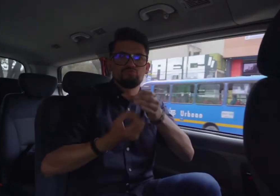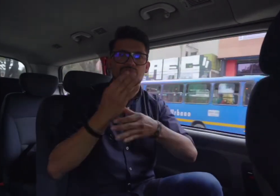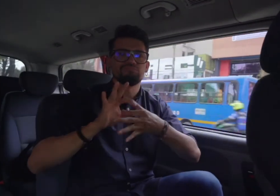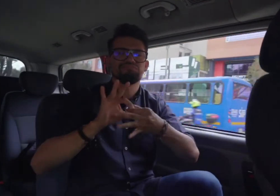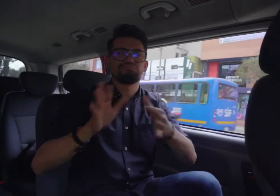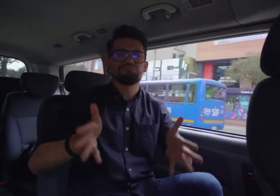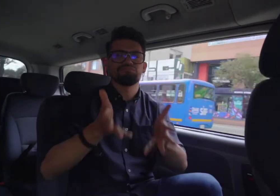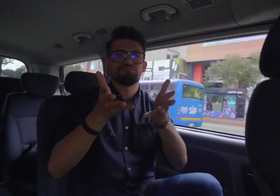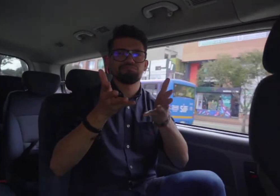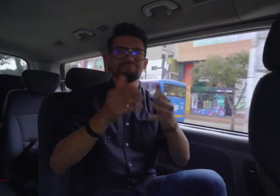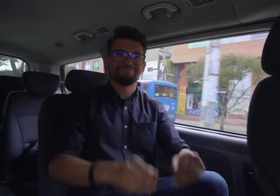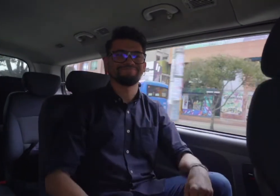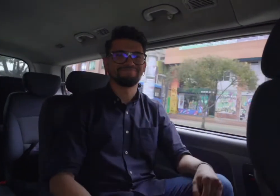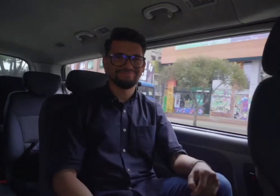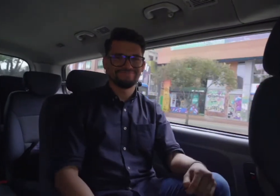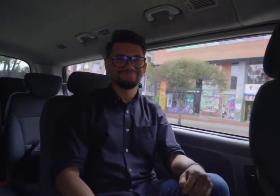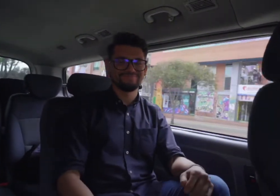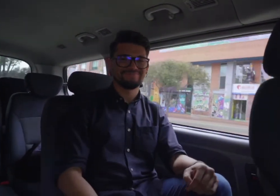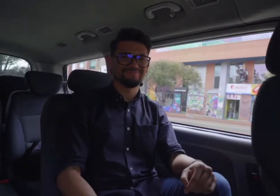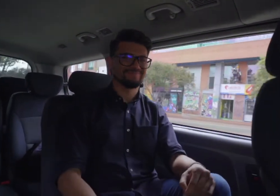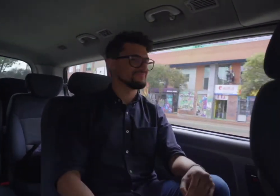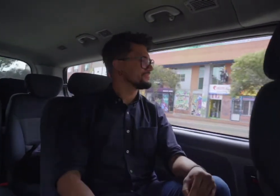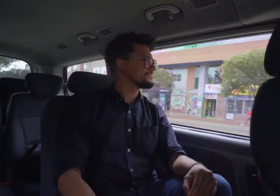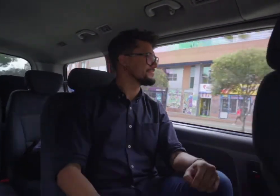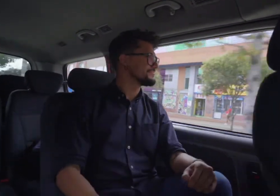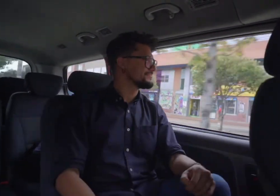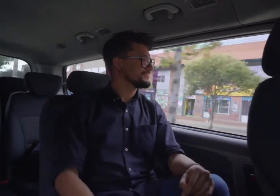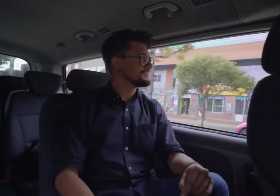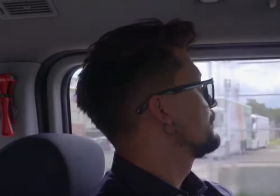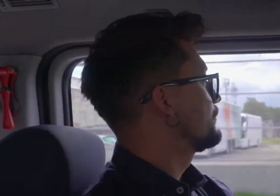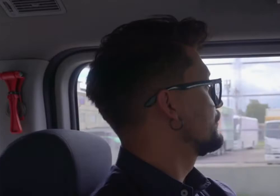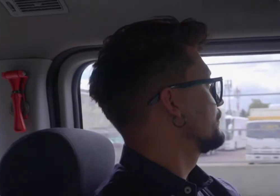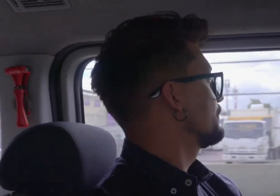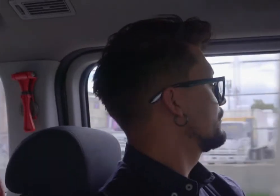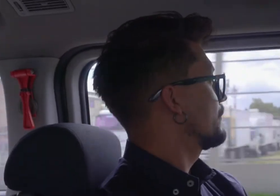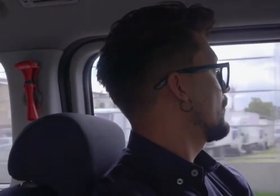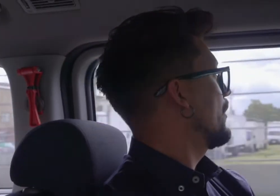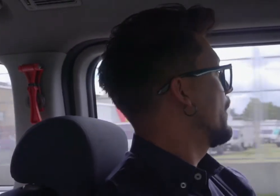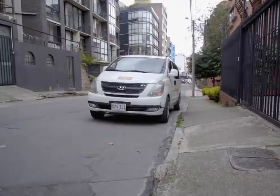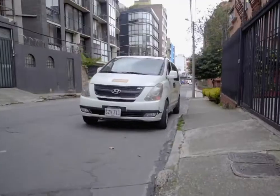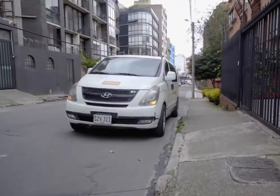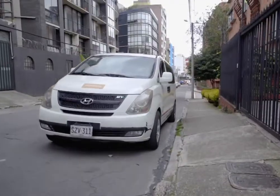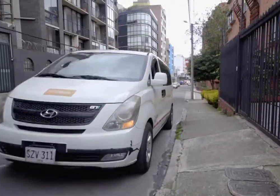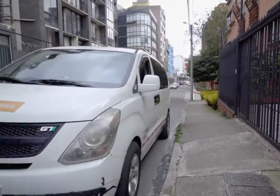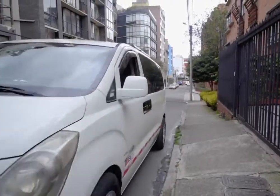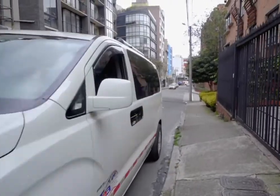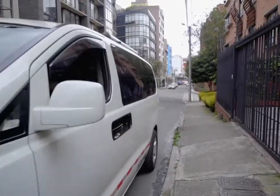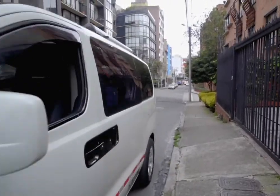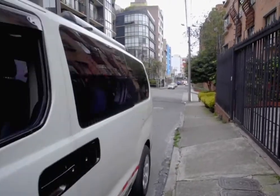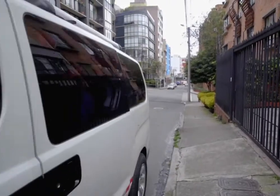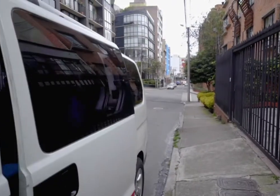golpeado por la pandemia que necesitaba alternativas para seguir produciendo.